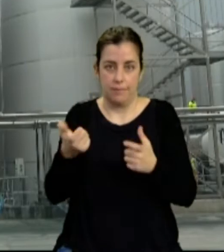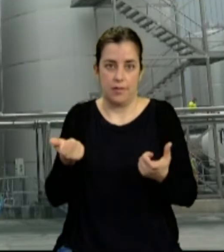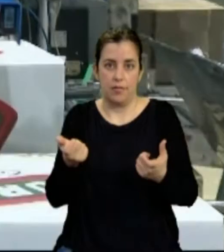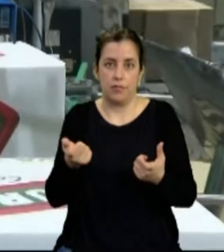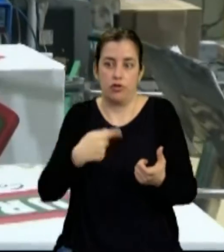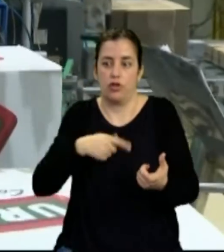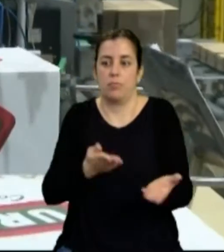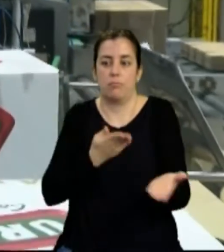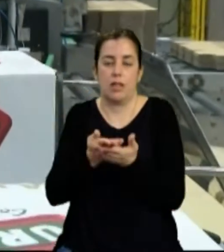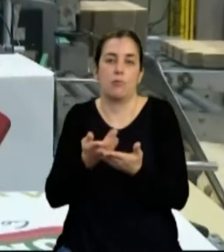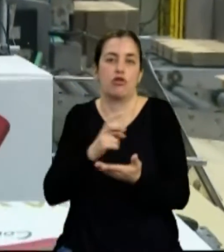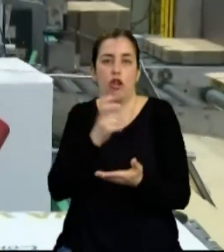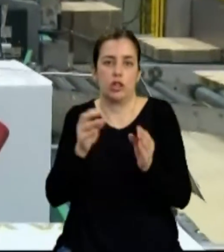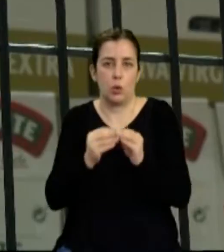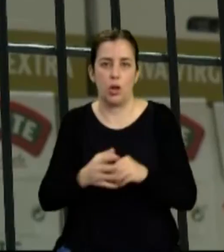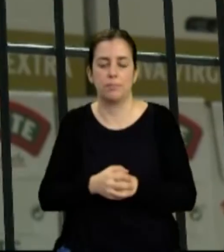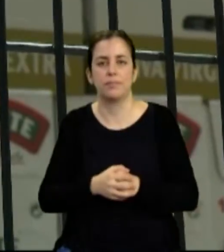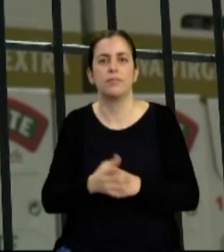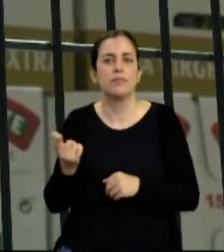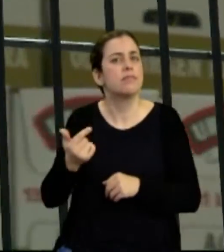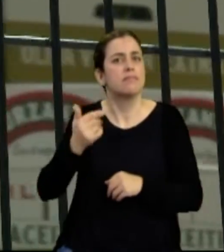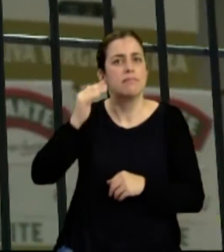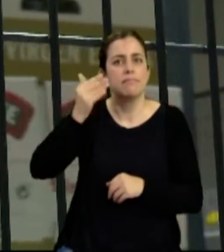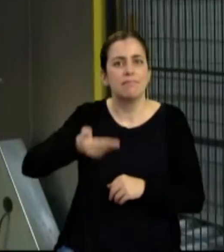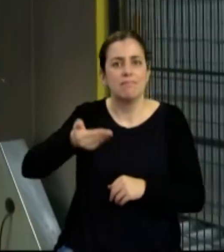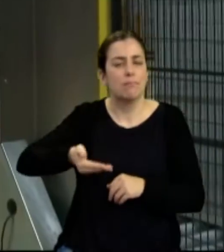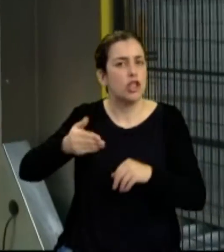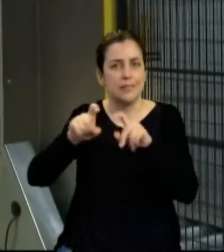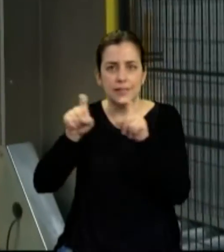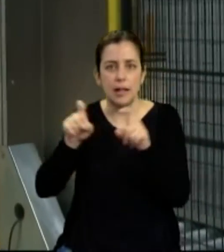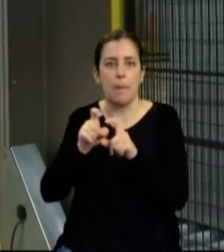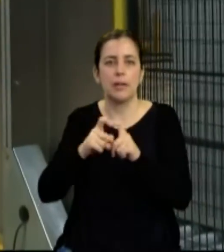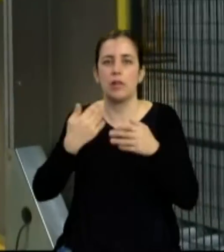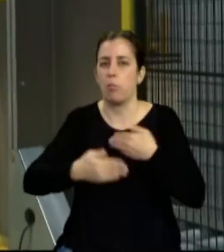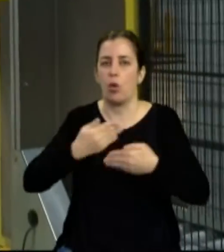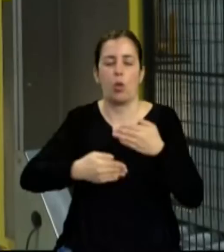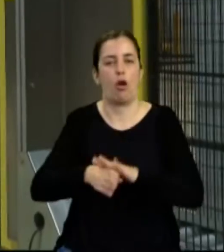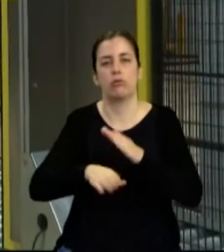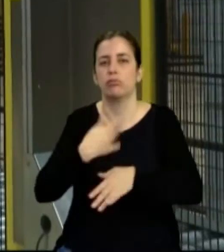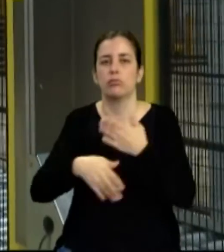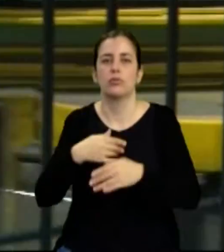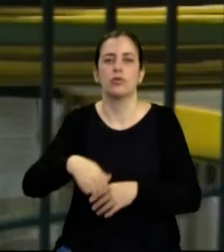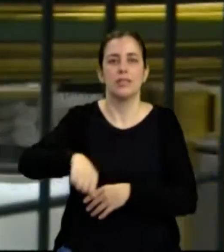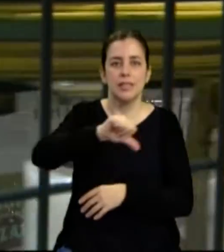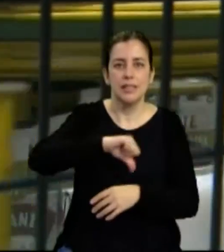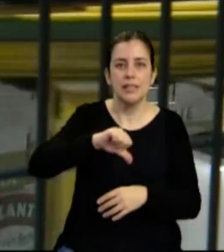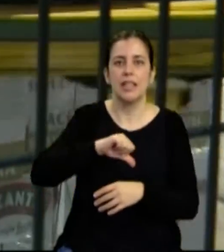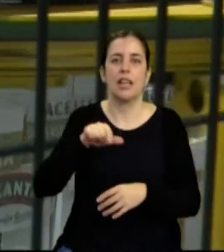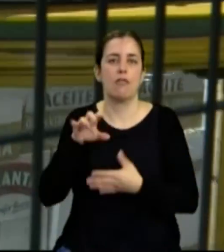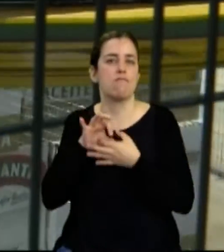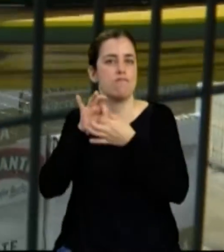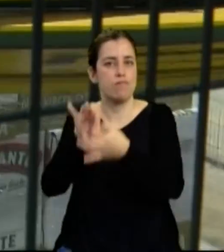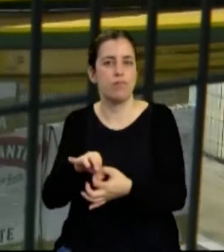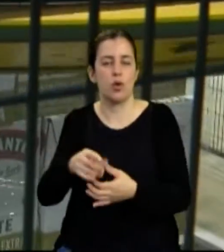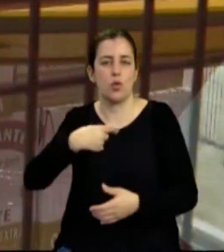otra solución. Siendo una empresa esencial, su producción no descansa. Su objetivo es mantener la unión inseparable del oro líquido en nuestra gastronomía.